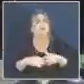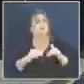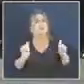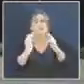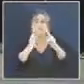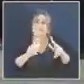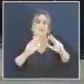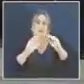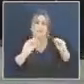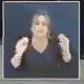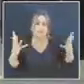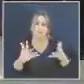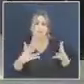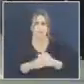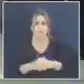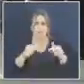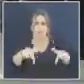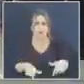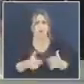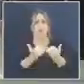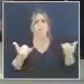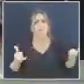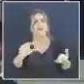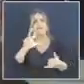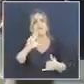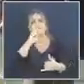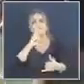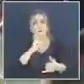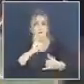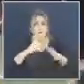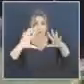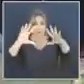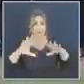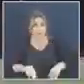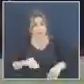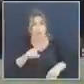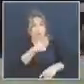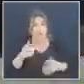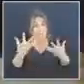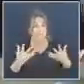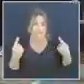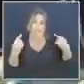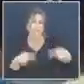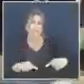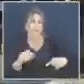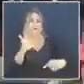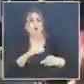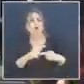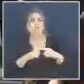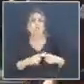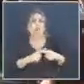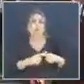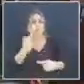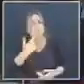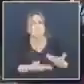Y ya desde aquí le decimos, hoy 30 de marzo, a todos los que quieran debatir y discutir, si gana